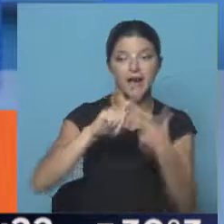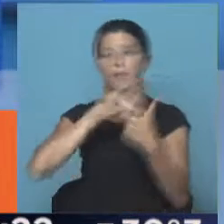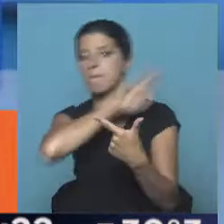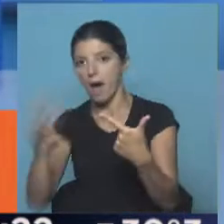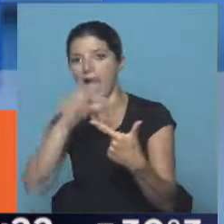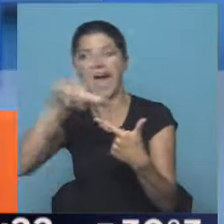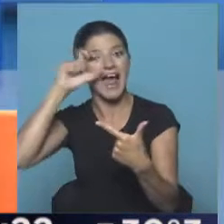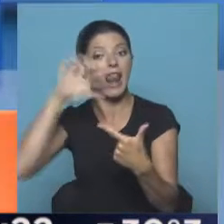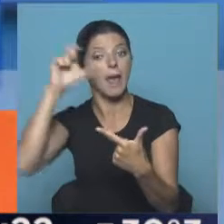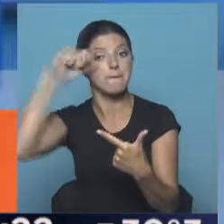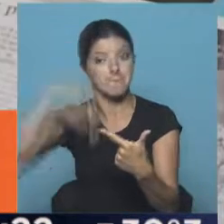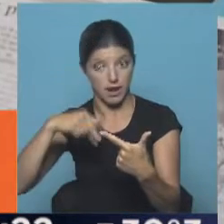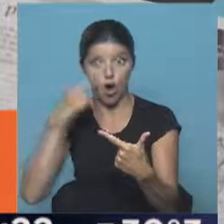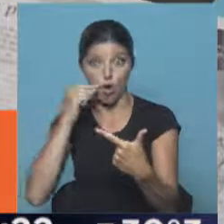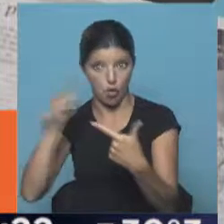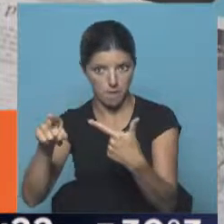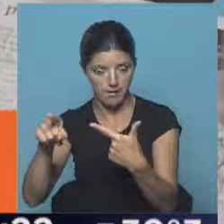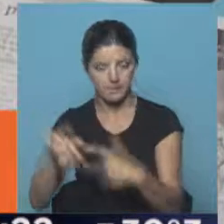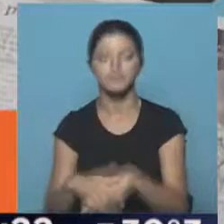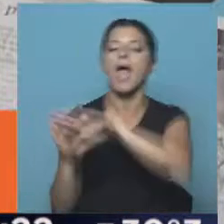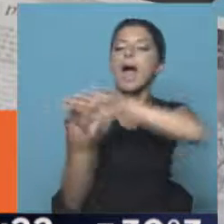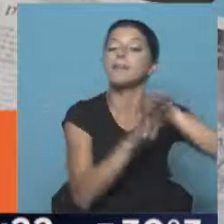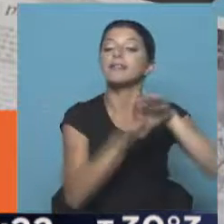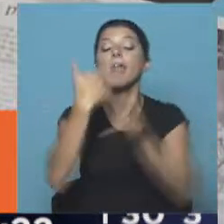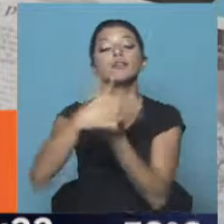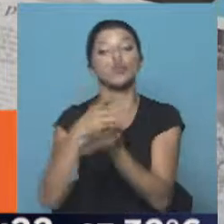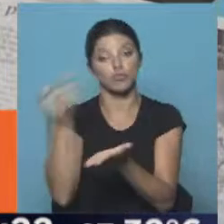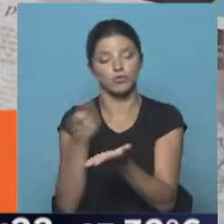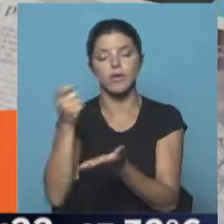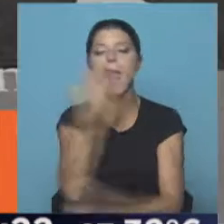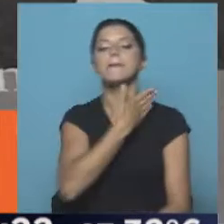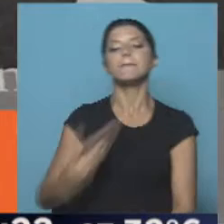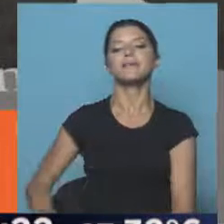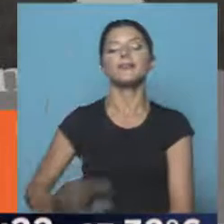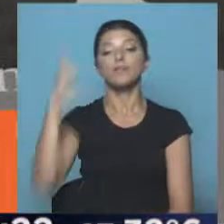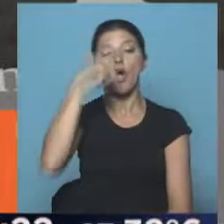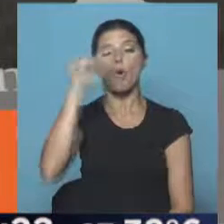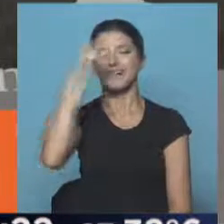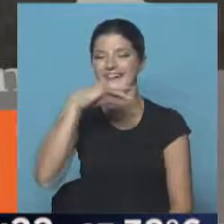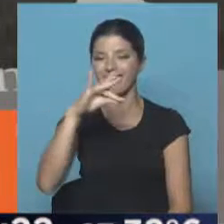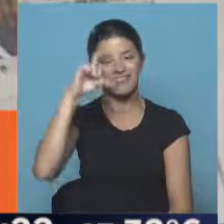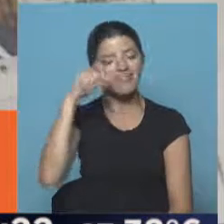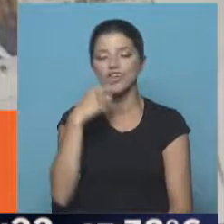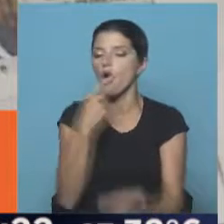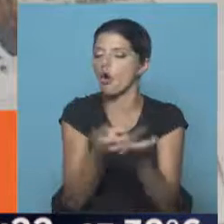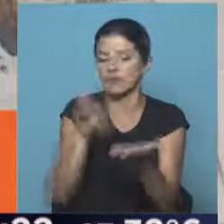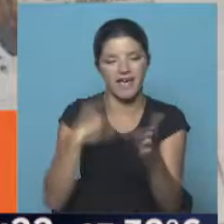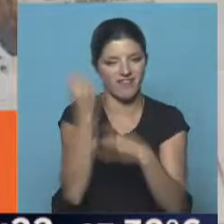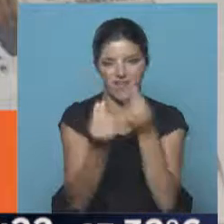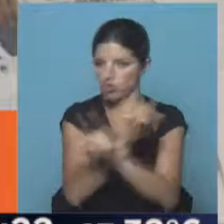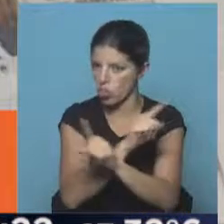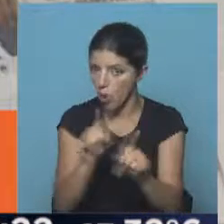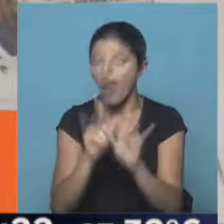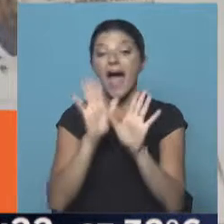Pen. En el campo socialista, por otro lado, el presidente Hollande anunció que no buscará un segundo mandato,